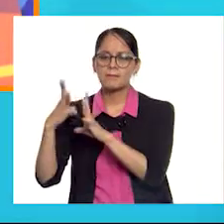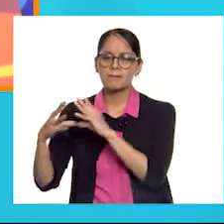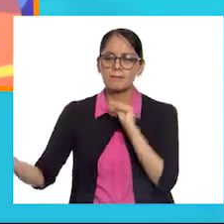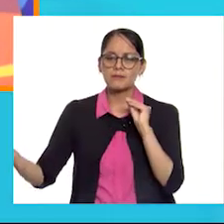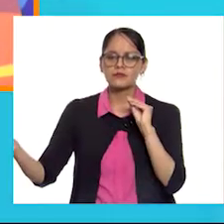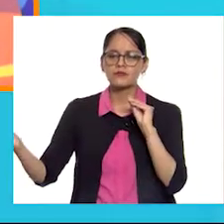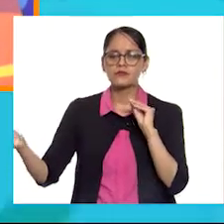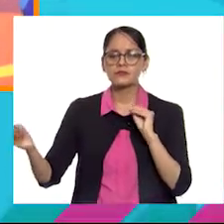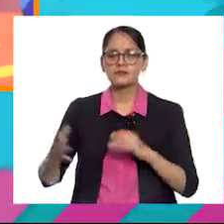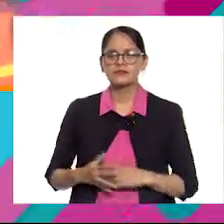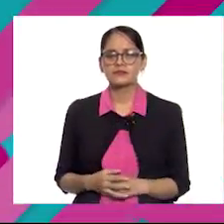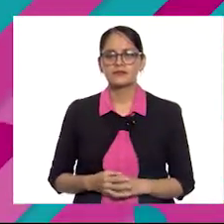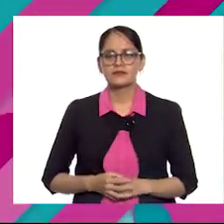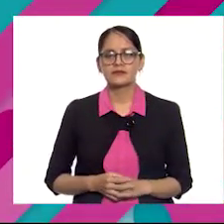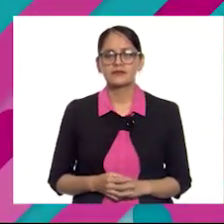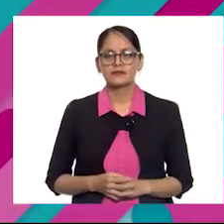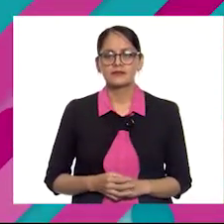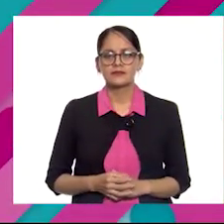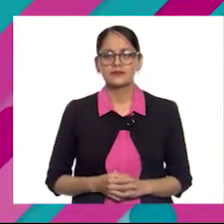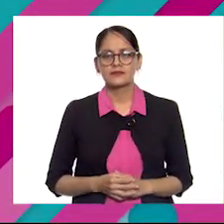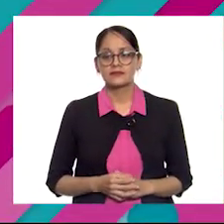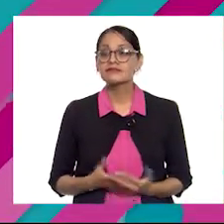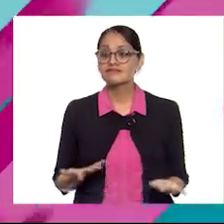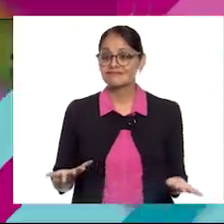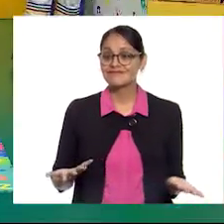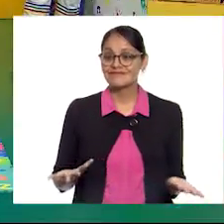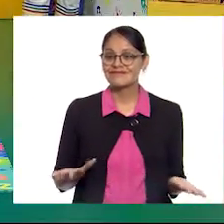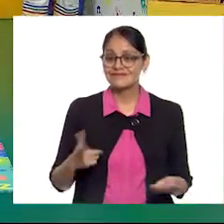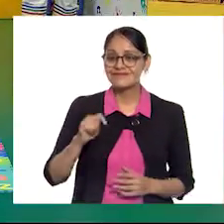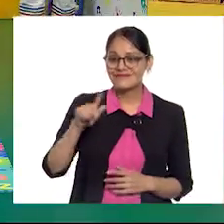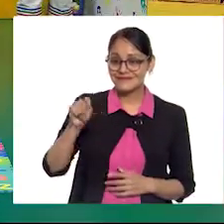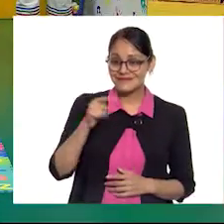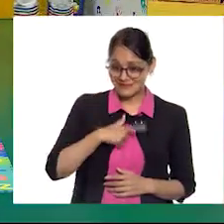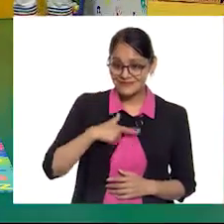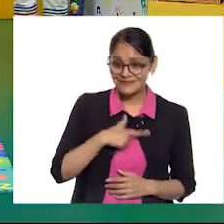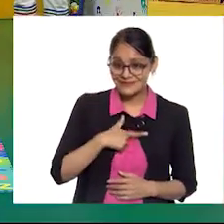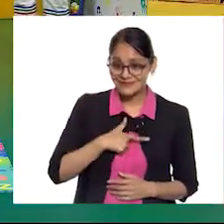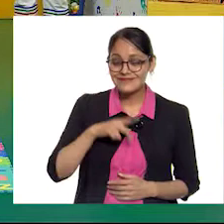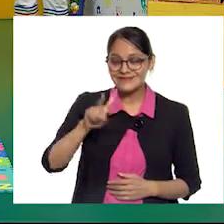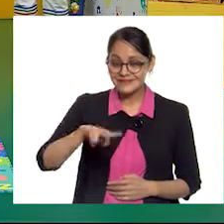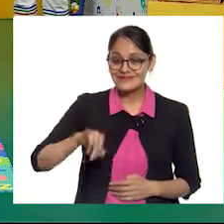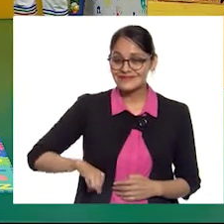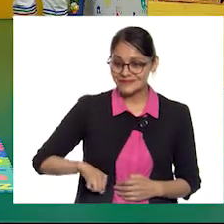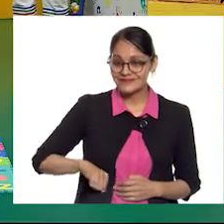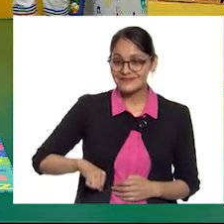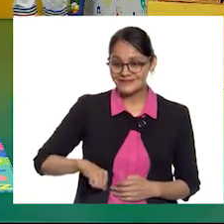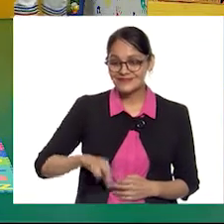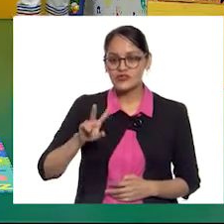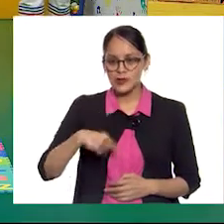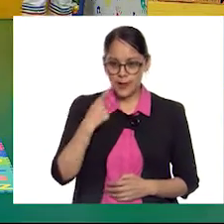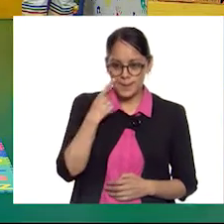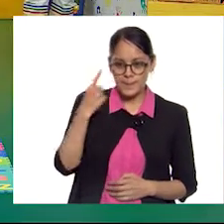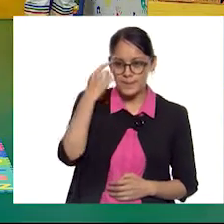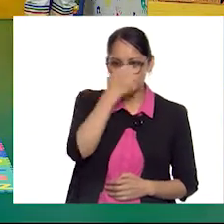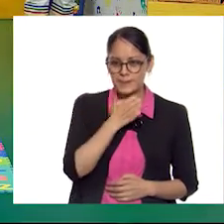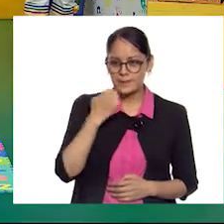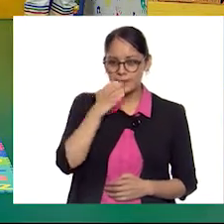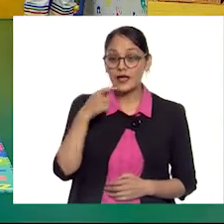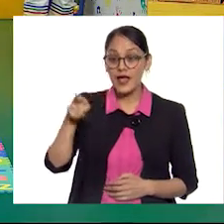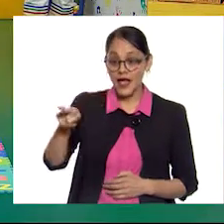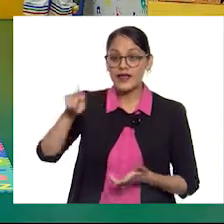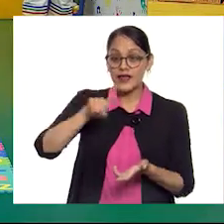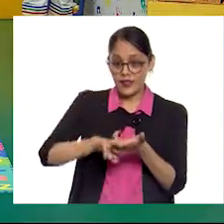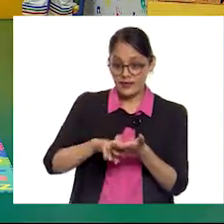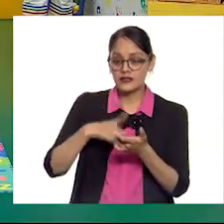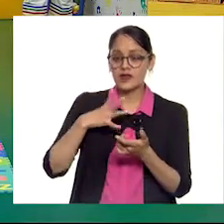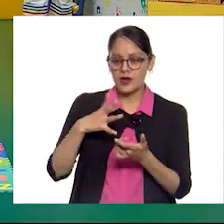desaparecen entre las sombras. ¿Qué tal? ¿Les gustó? Estuvo interesantísimo porque observamos que ellos incluyeron